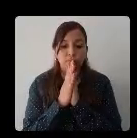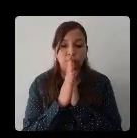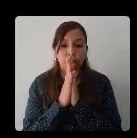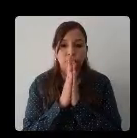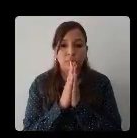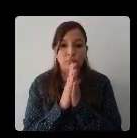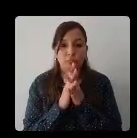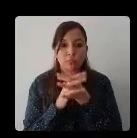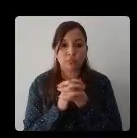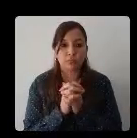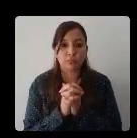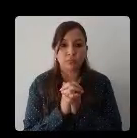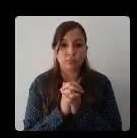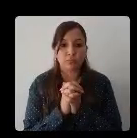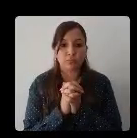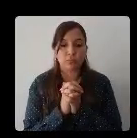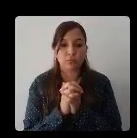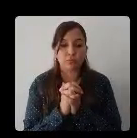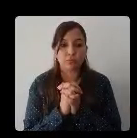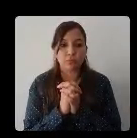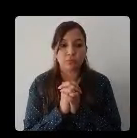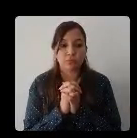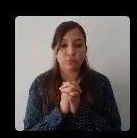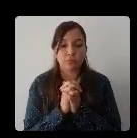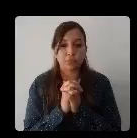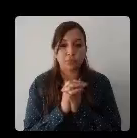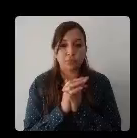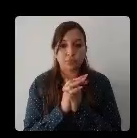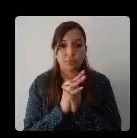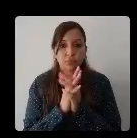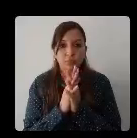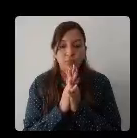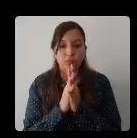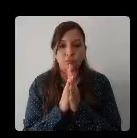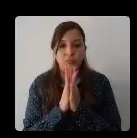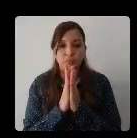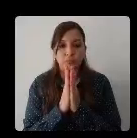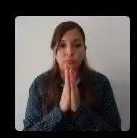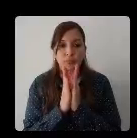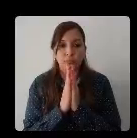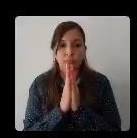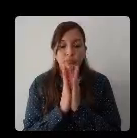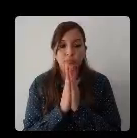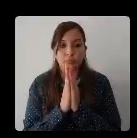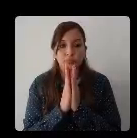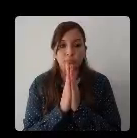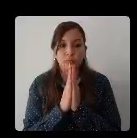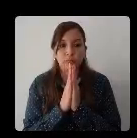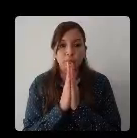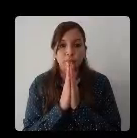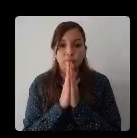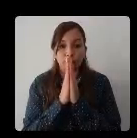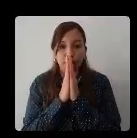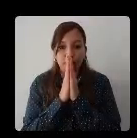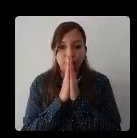que ver un animal vivo vale más que ver 100 muertos. Así es. Y eso es un poco